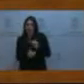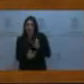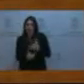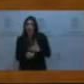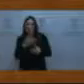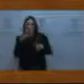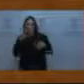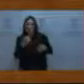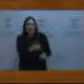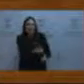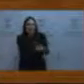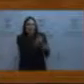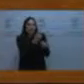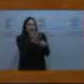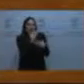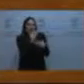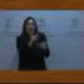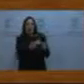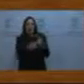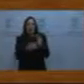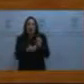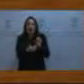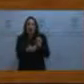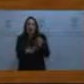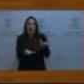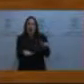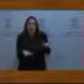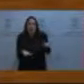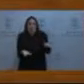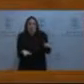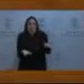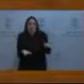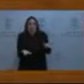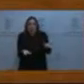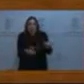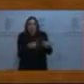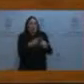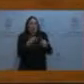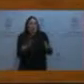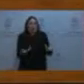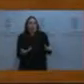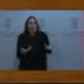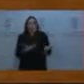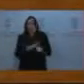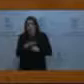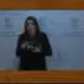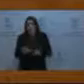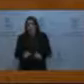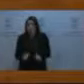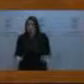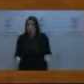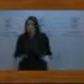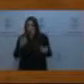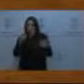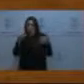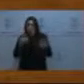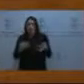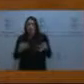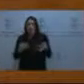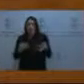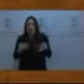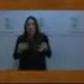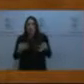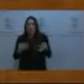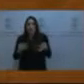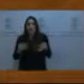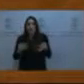contado cuáles son sus planes, cuáles son sus propósitos en materia de adopciones. La realidad,